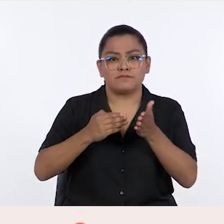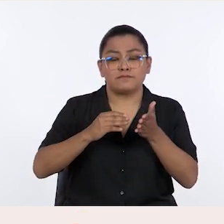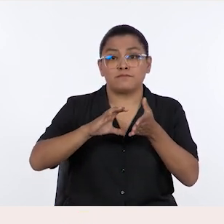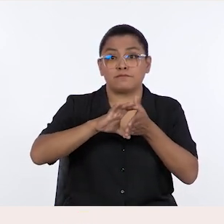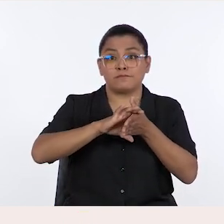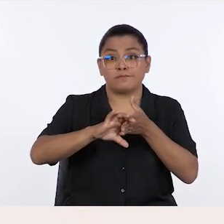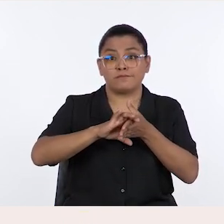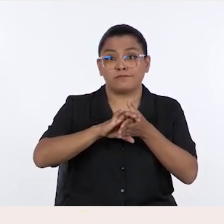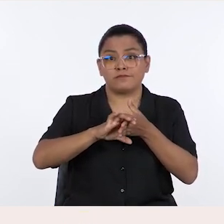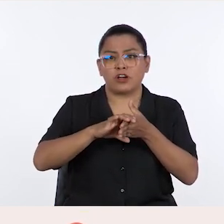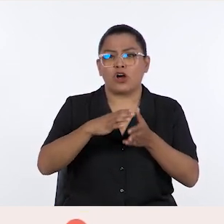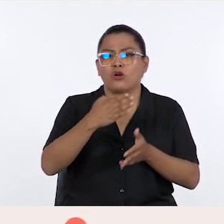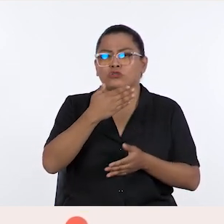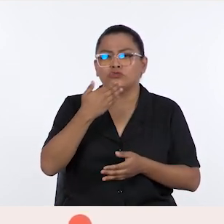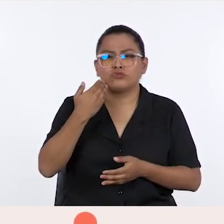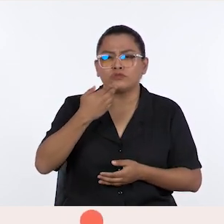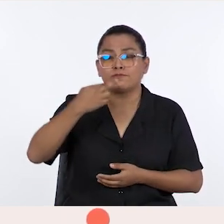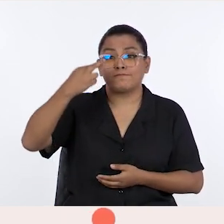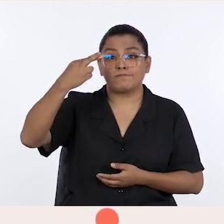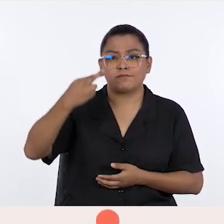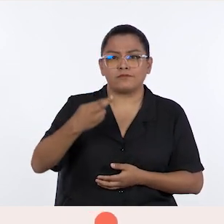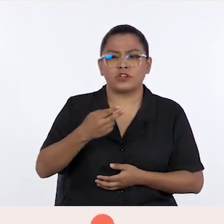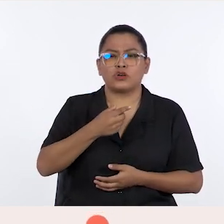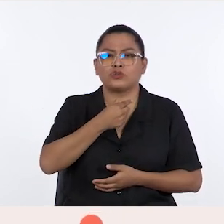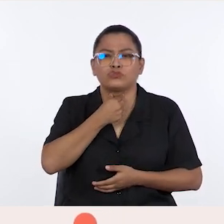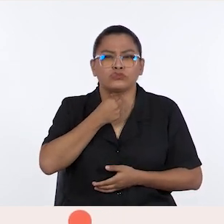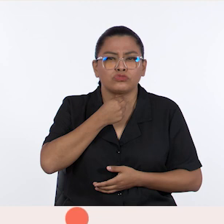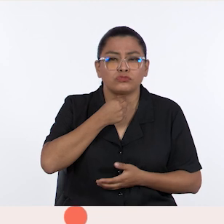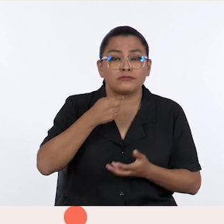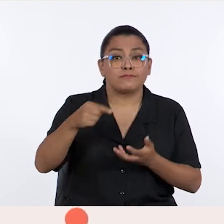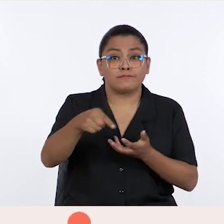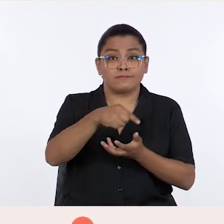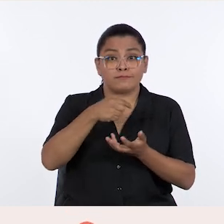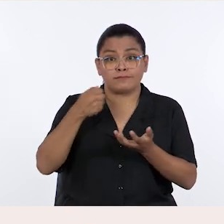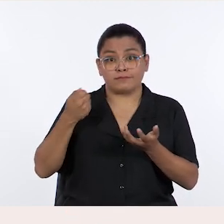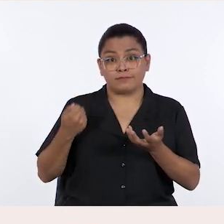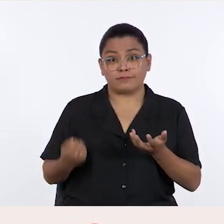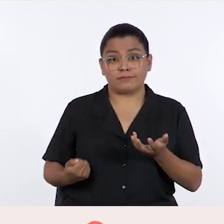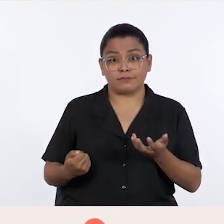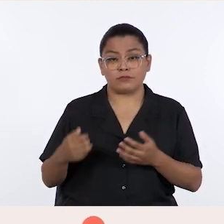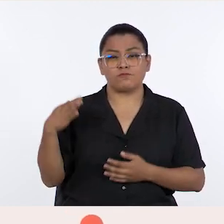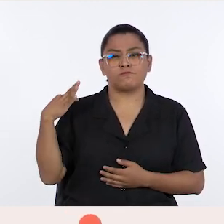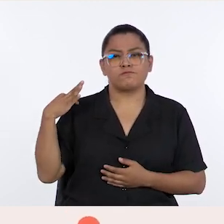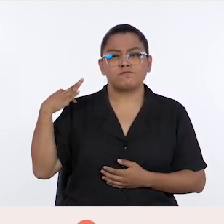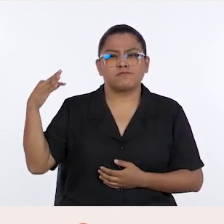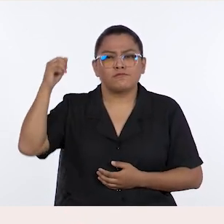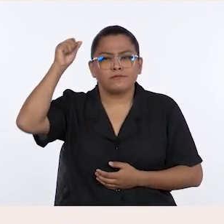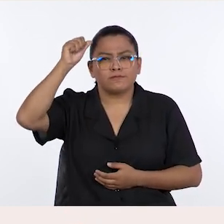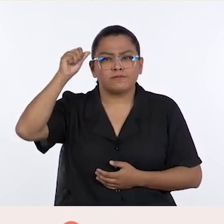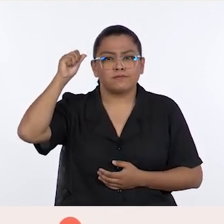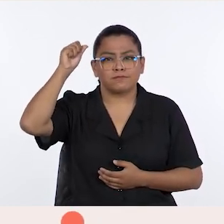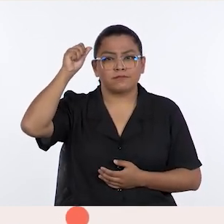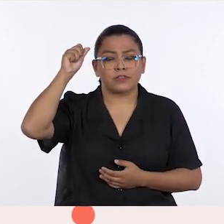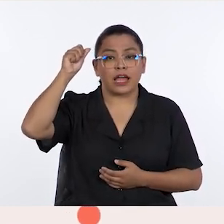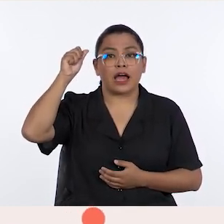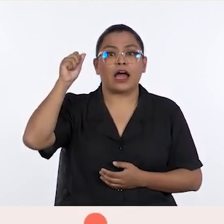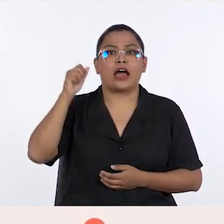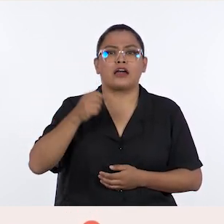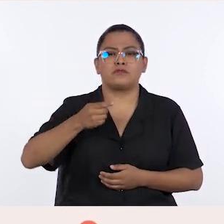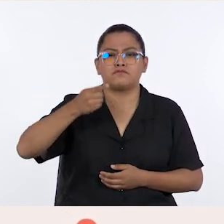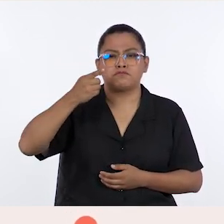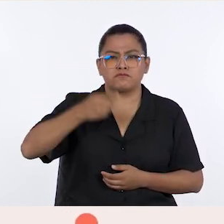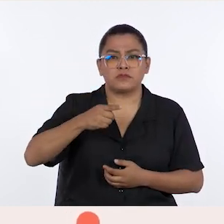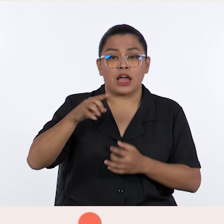un contexto o situación real que despierte la curiosidad de los estudiantes, los invita al análisis y